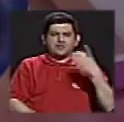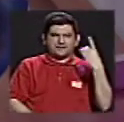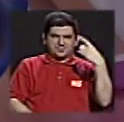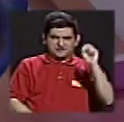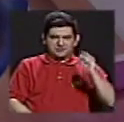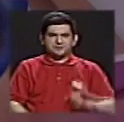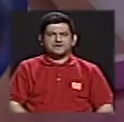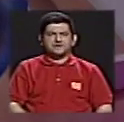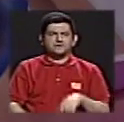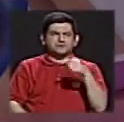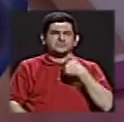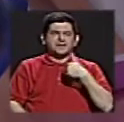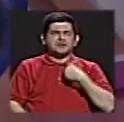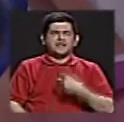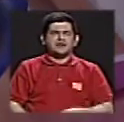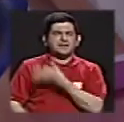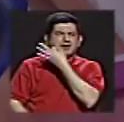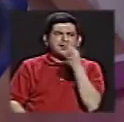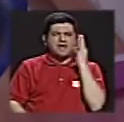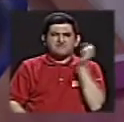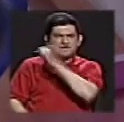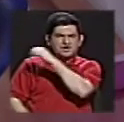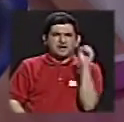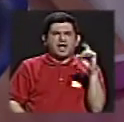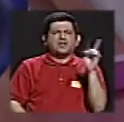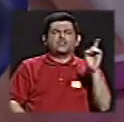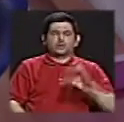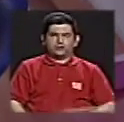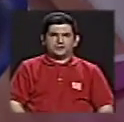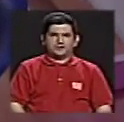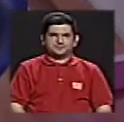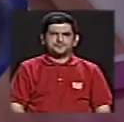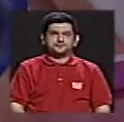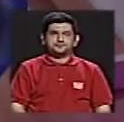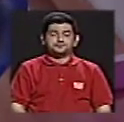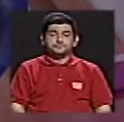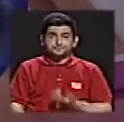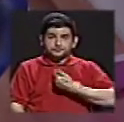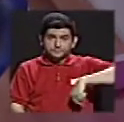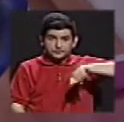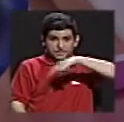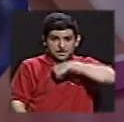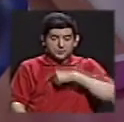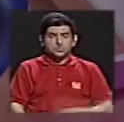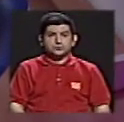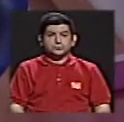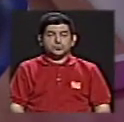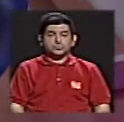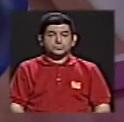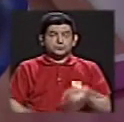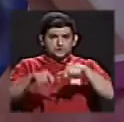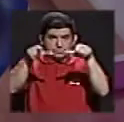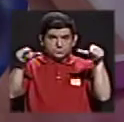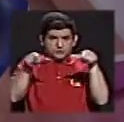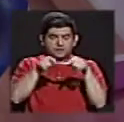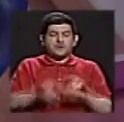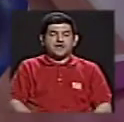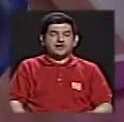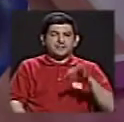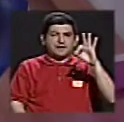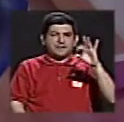Desamparados, ¿dónde tienen la finca en Sarapiquí? Tal vez empezando por ahí. Bueno, pues nosotros estamos en el asentamiento de